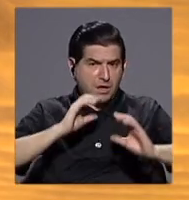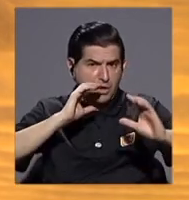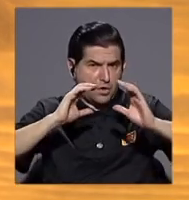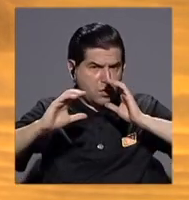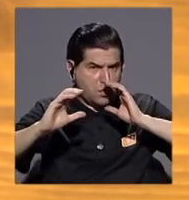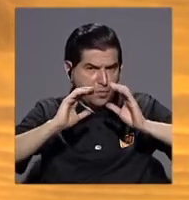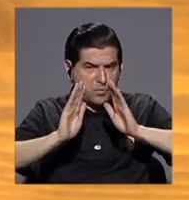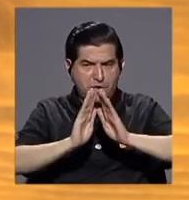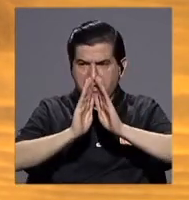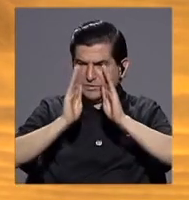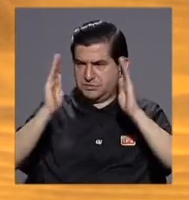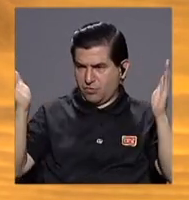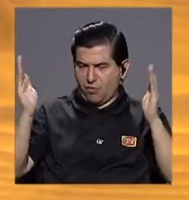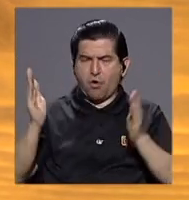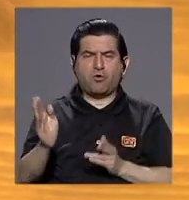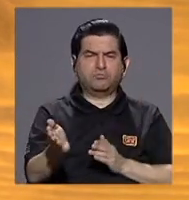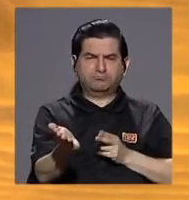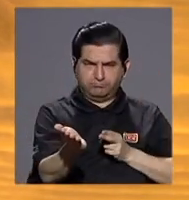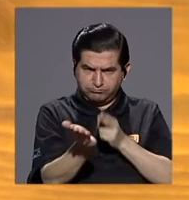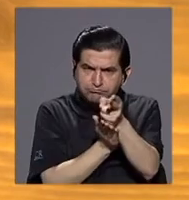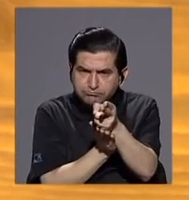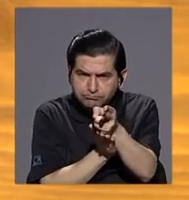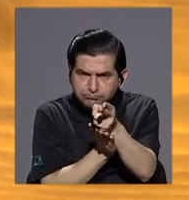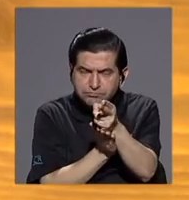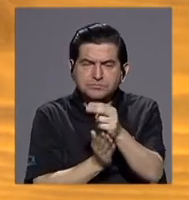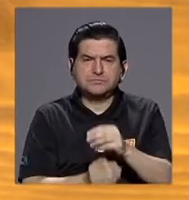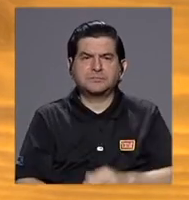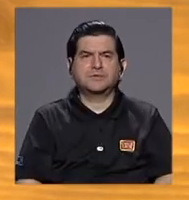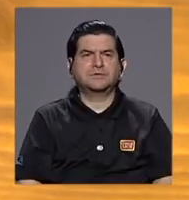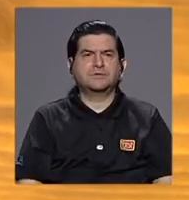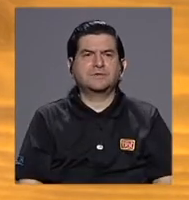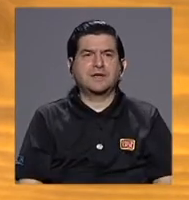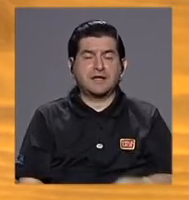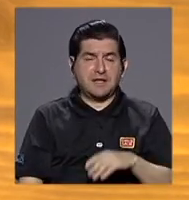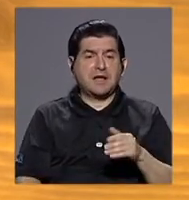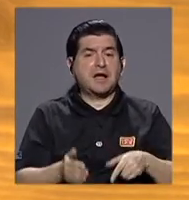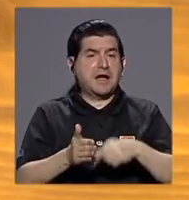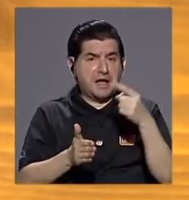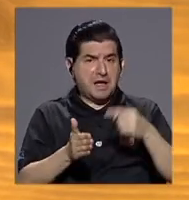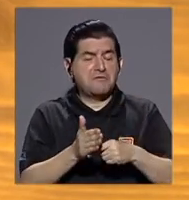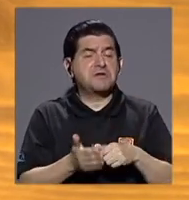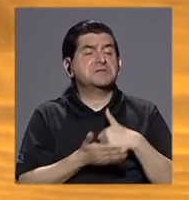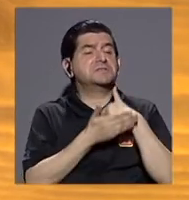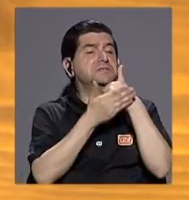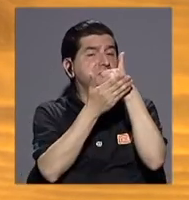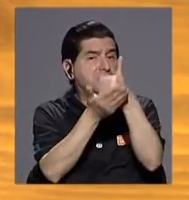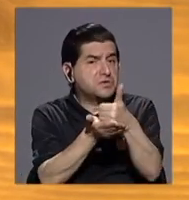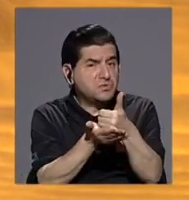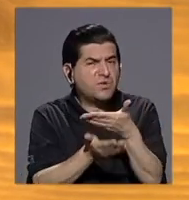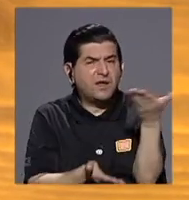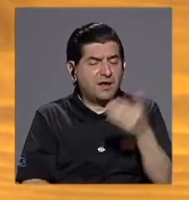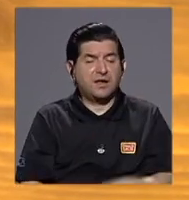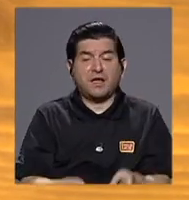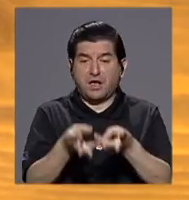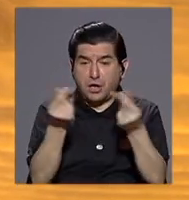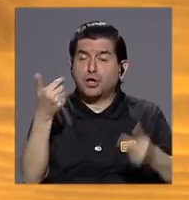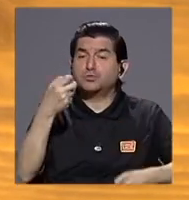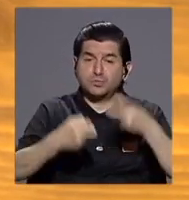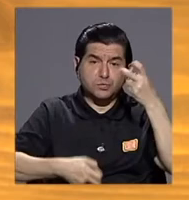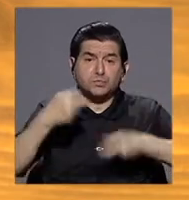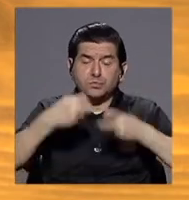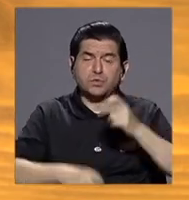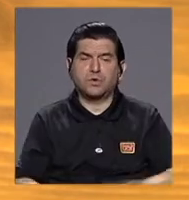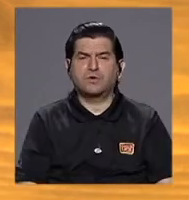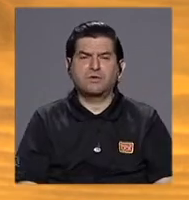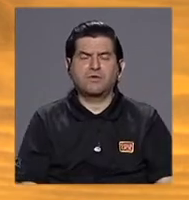comunicación abierta, franca, más bien muchas veces contribuye a solucionar los problemas.